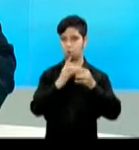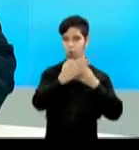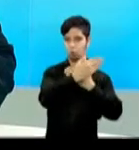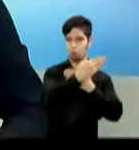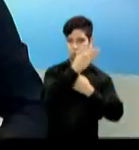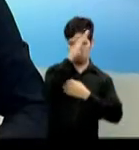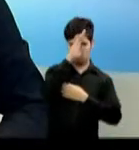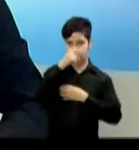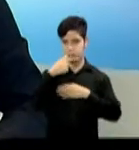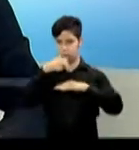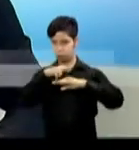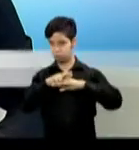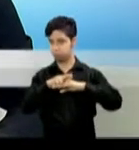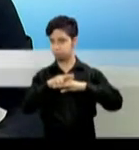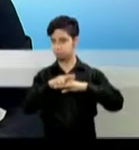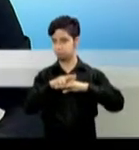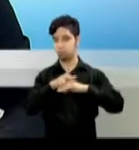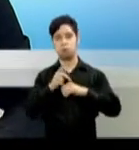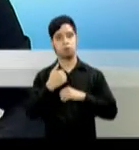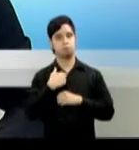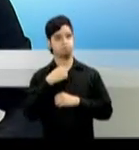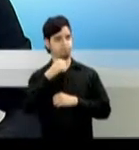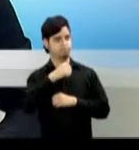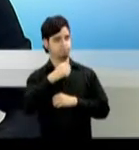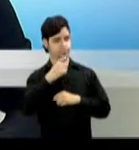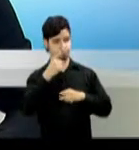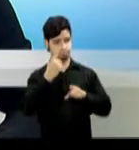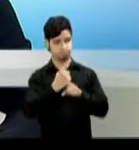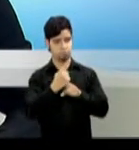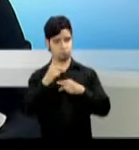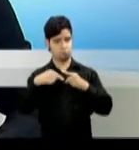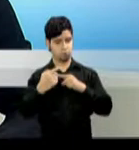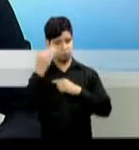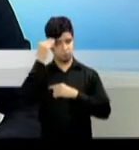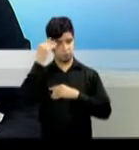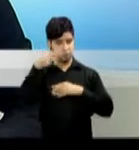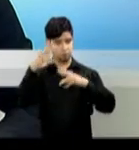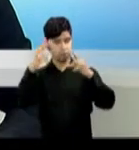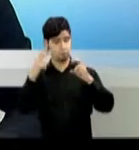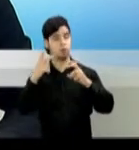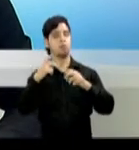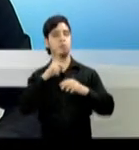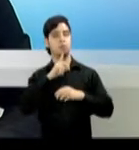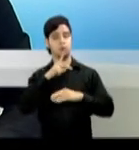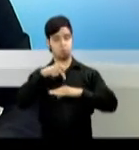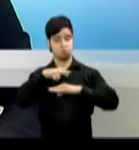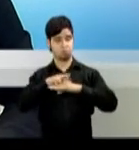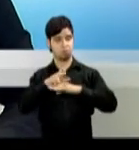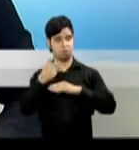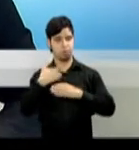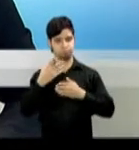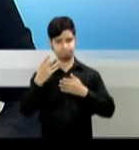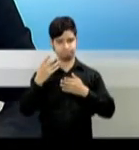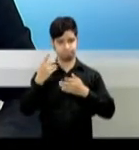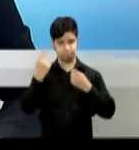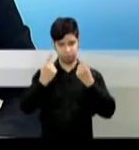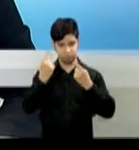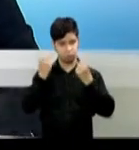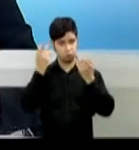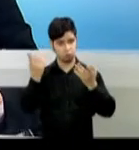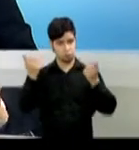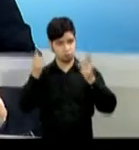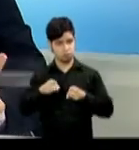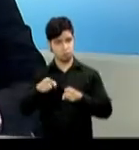hemos crecido en Puerto Rico conocemos la poesía sobre ese tema y la verdad es que en Puerto Rico se ha especulado mucho durante los últimos años